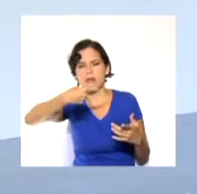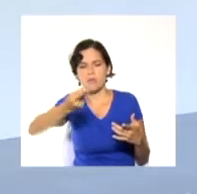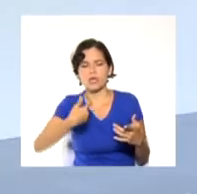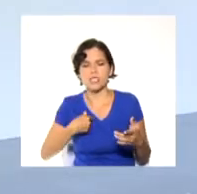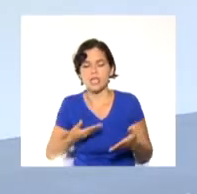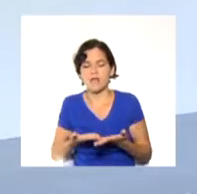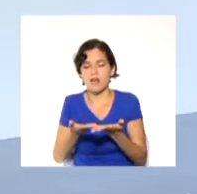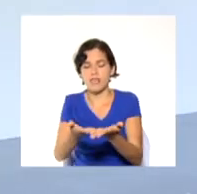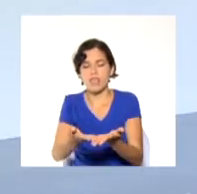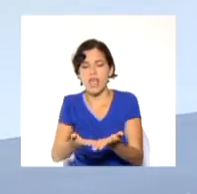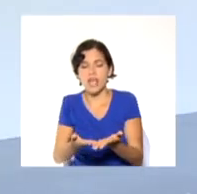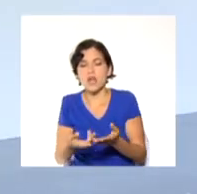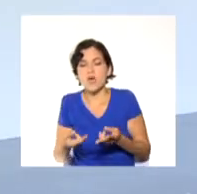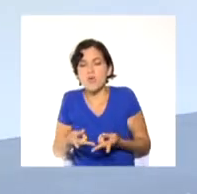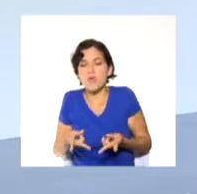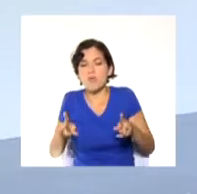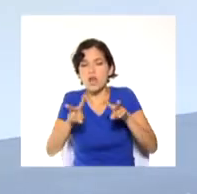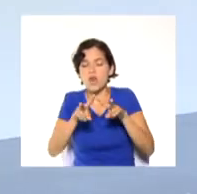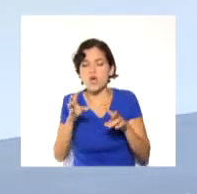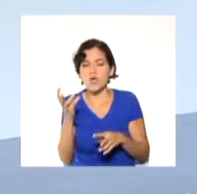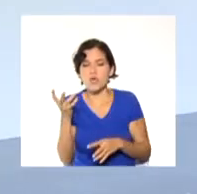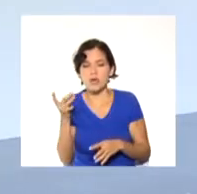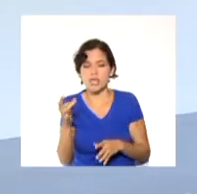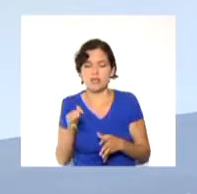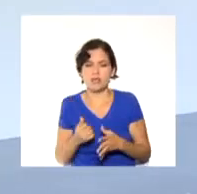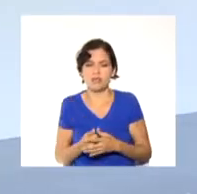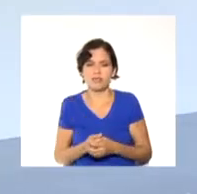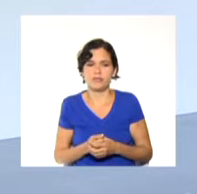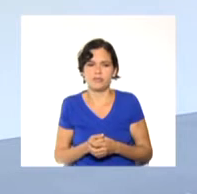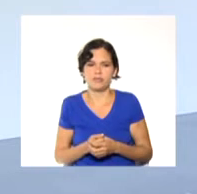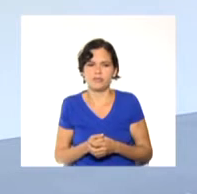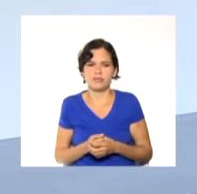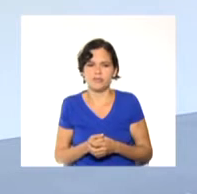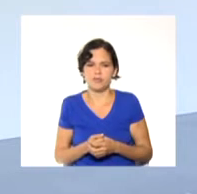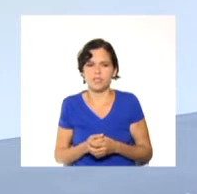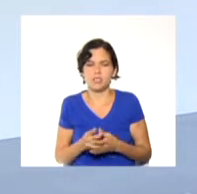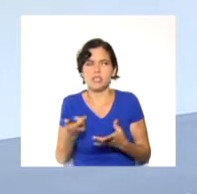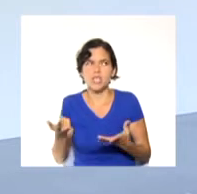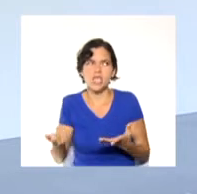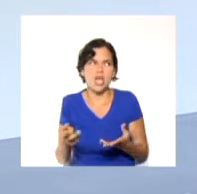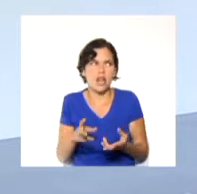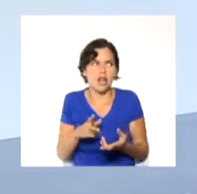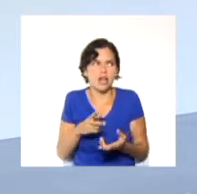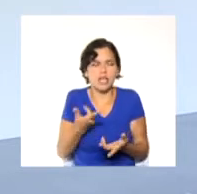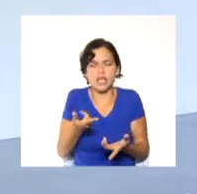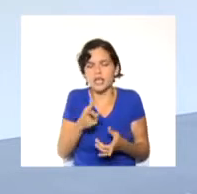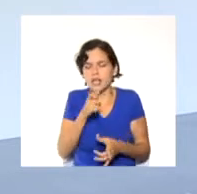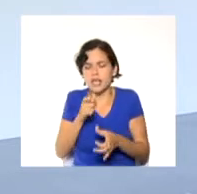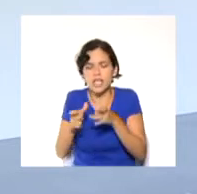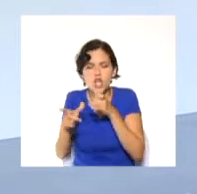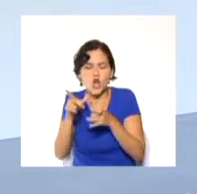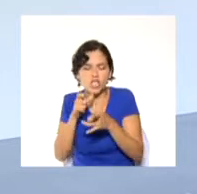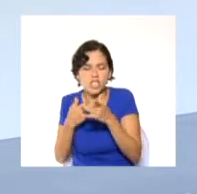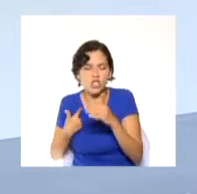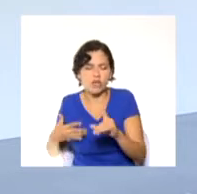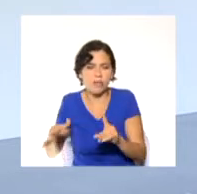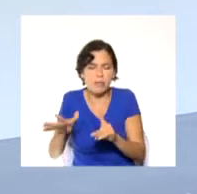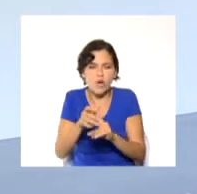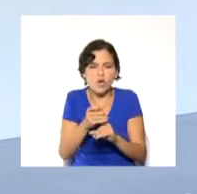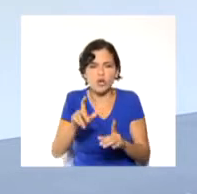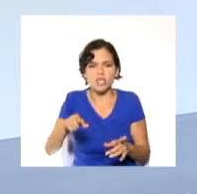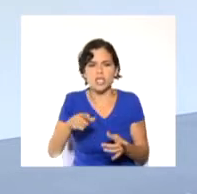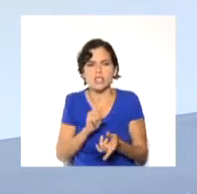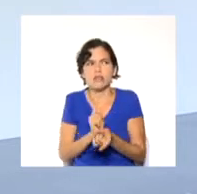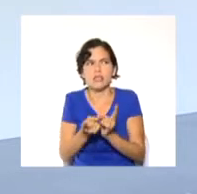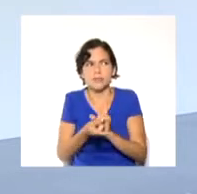un valor numérico, y la hipotenusa, que es el valor incógnito que vamos a hallar, se convierte luego también